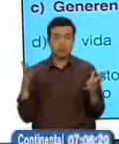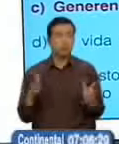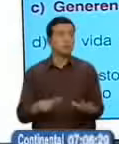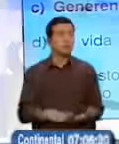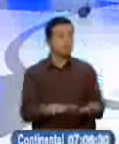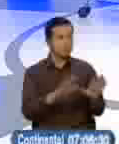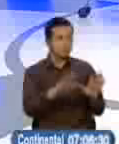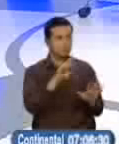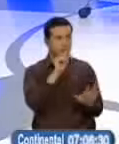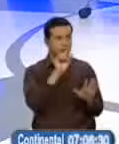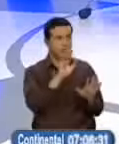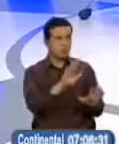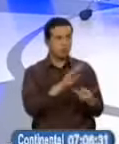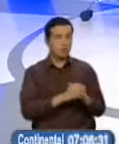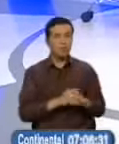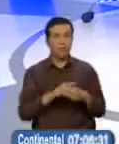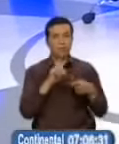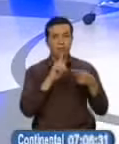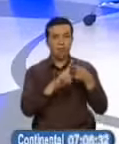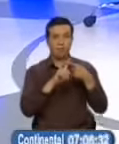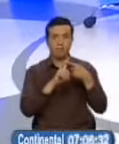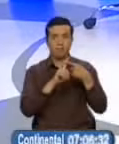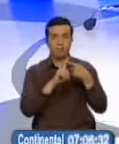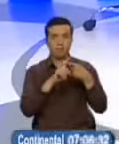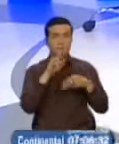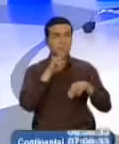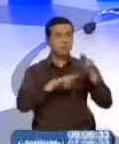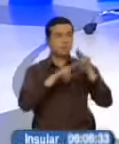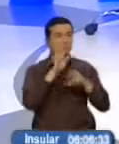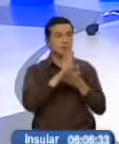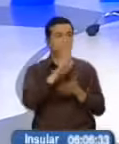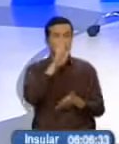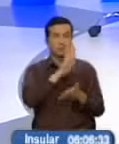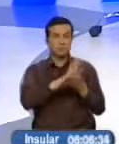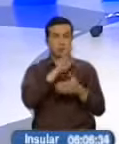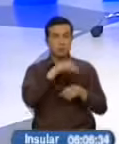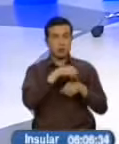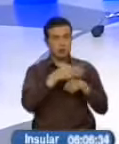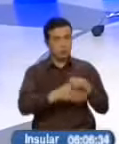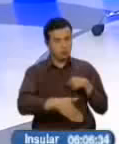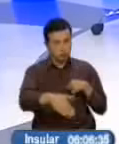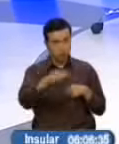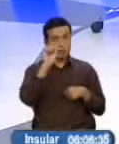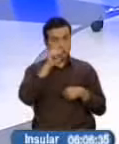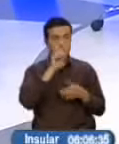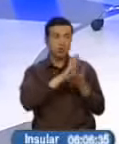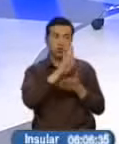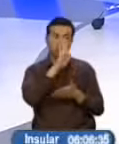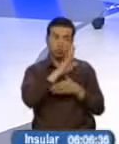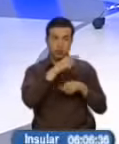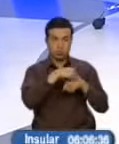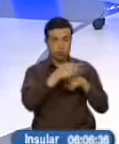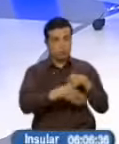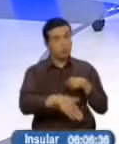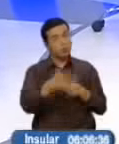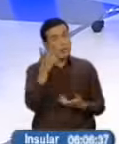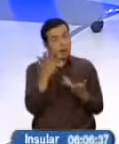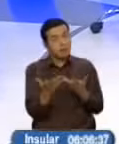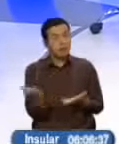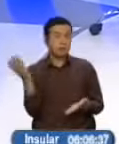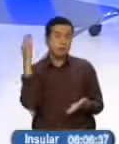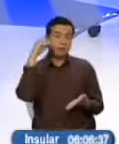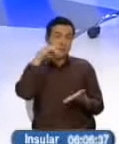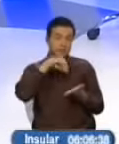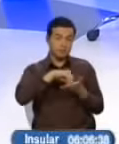utilidades. Señor ministro, paremos ahí. A ver, uno. Una construcción de una escuela es de larga duración, o sea, se supone que podría